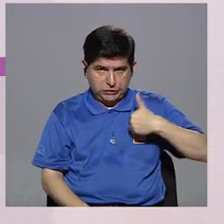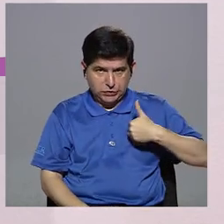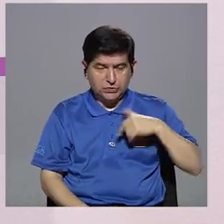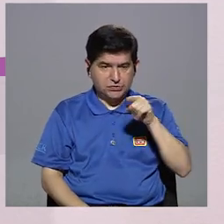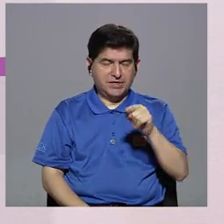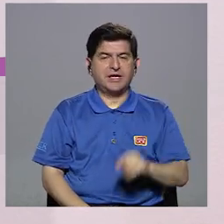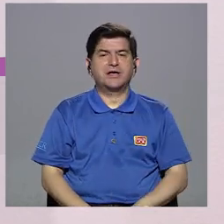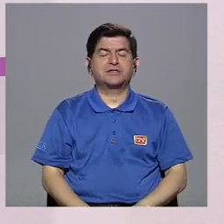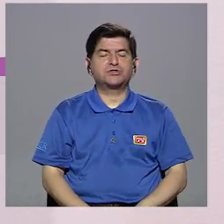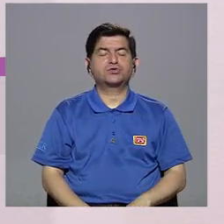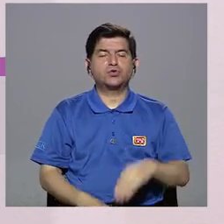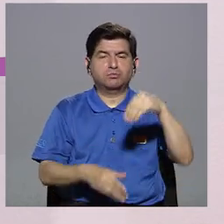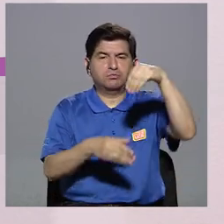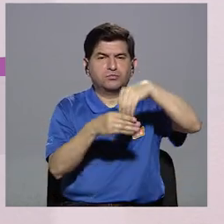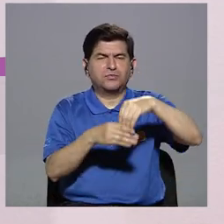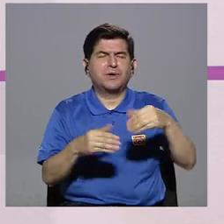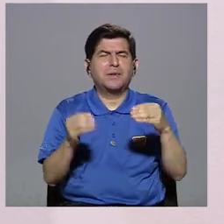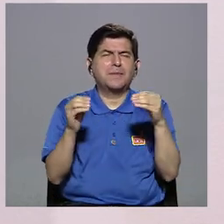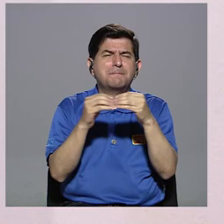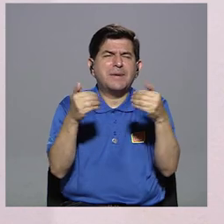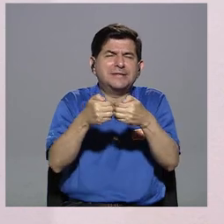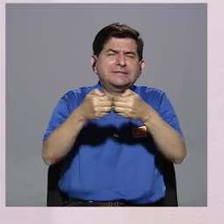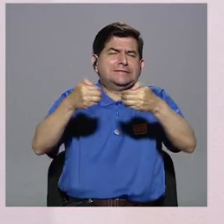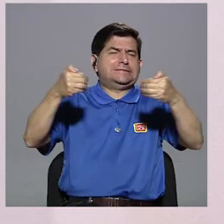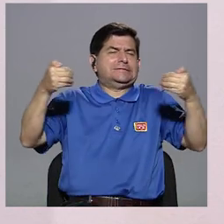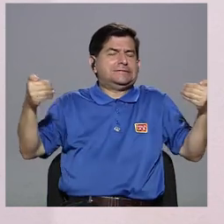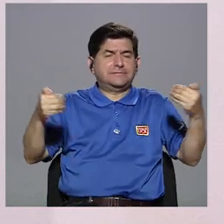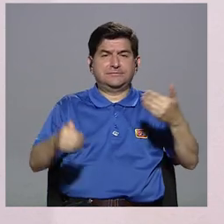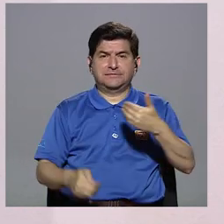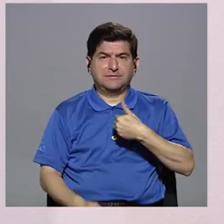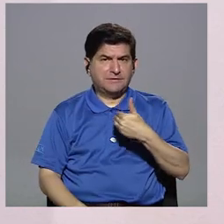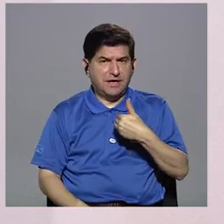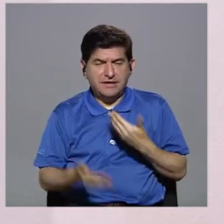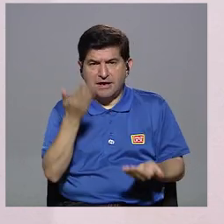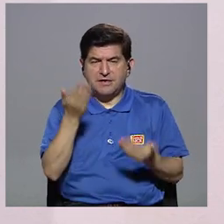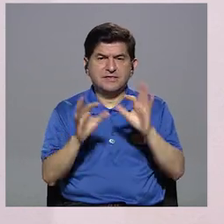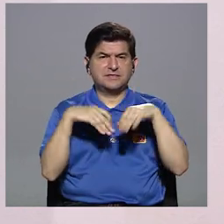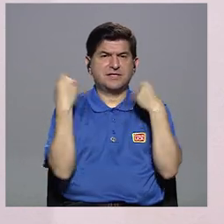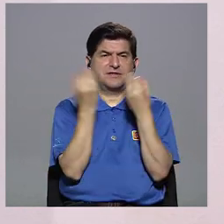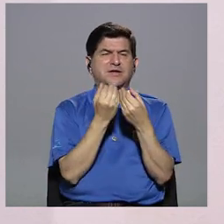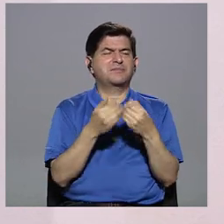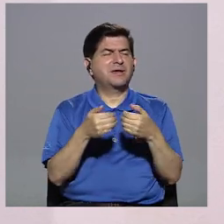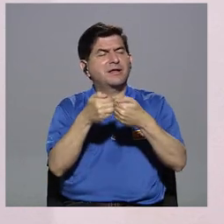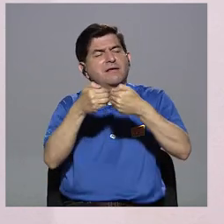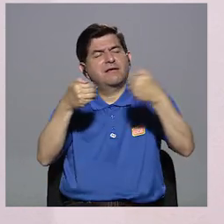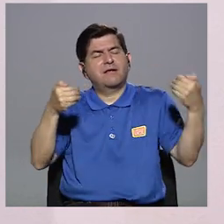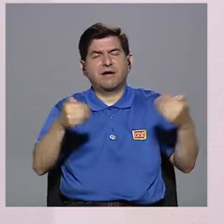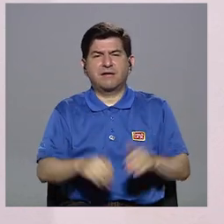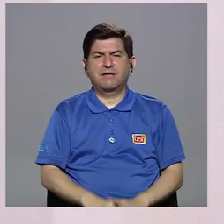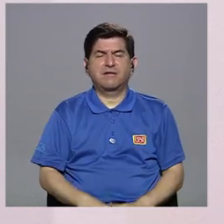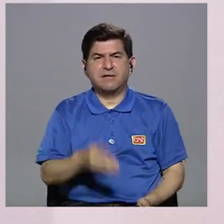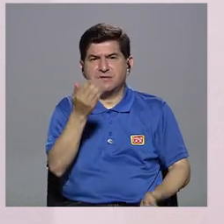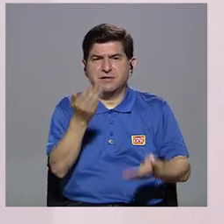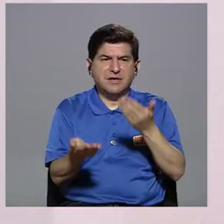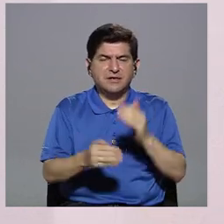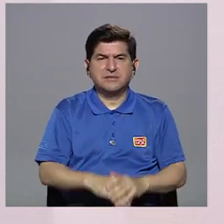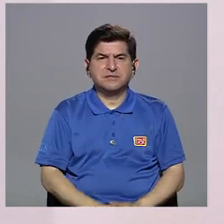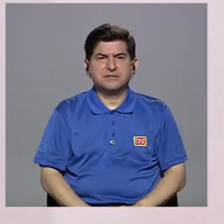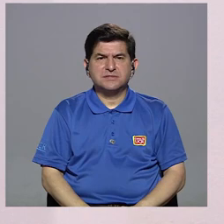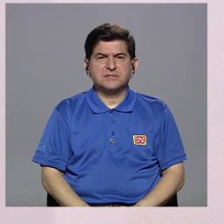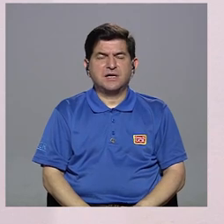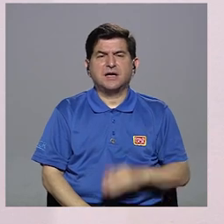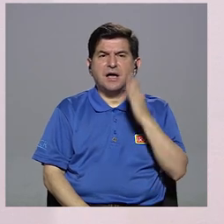es eso es básicamente lo que cuenta ya más lejanos si uno tiene un familiar más lejano que es abuelo